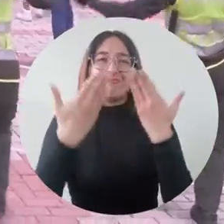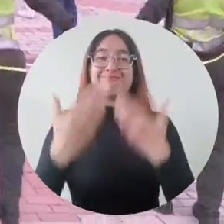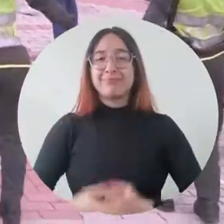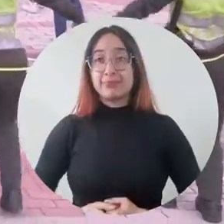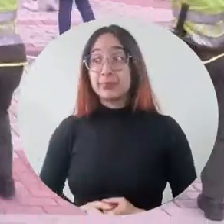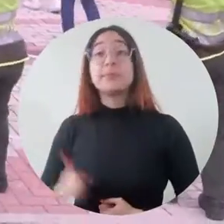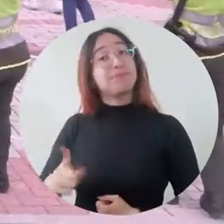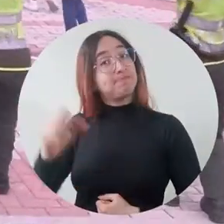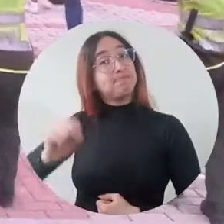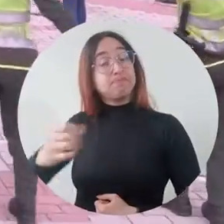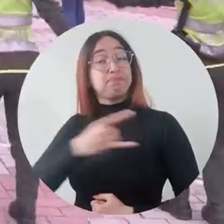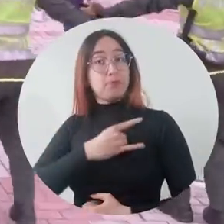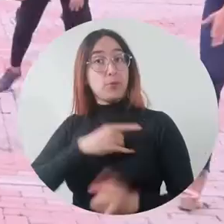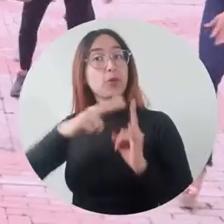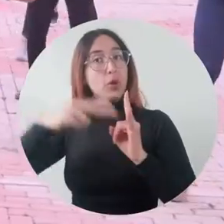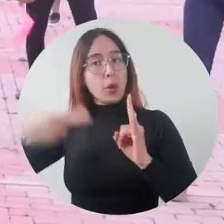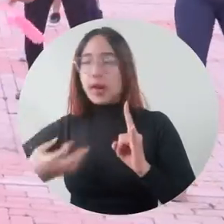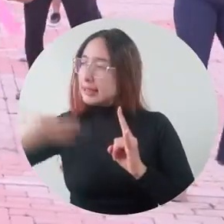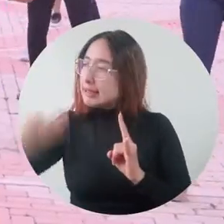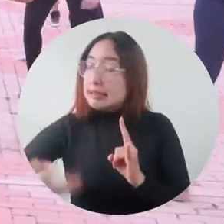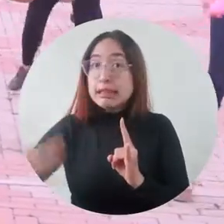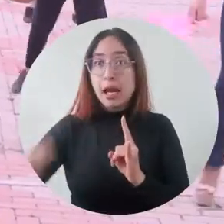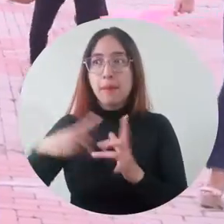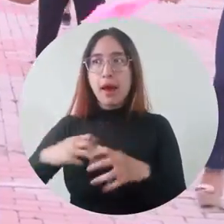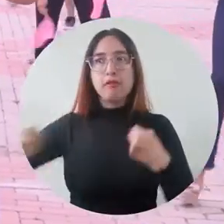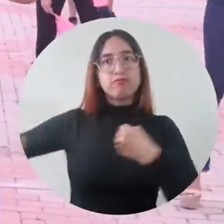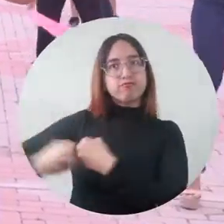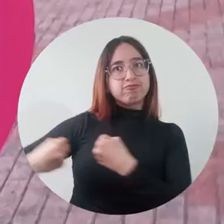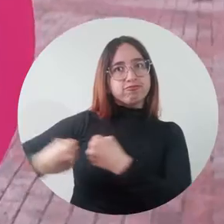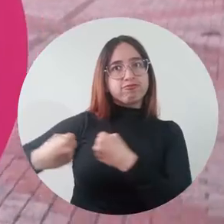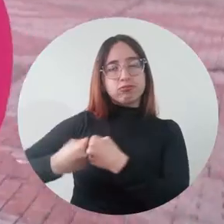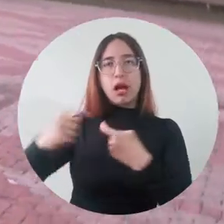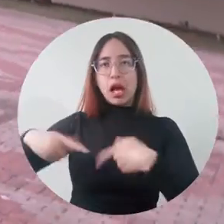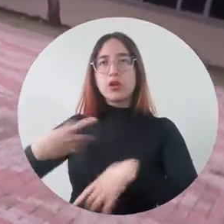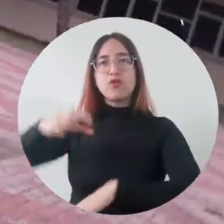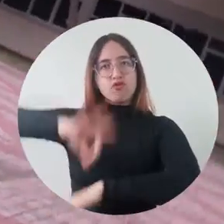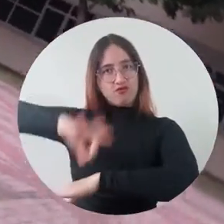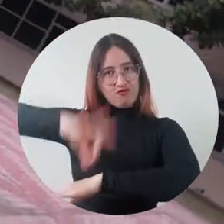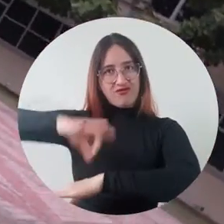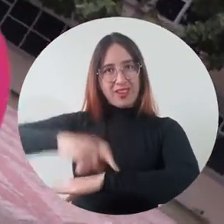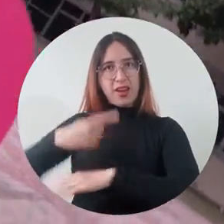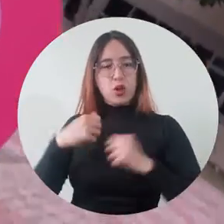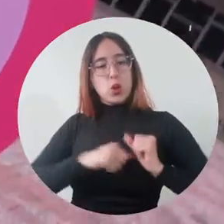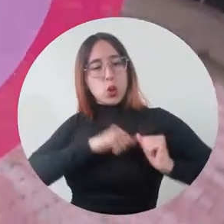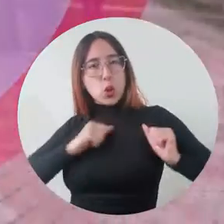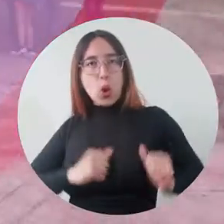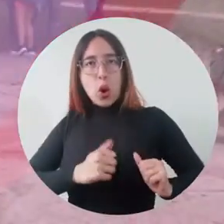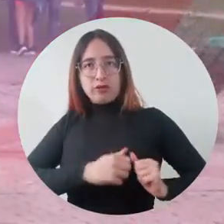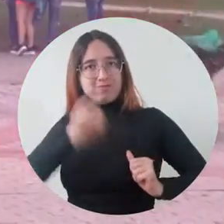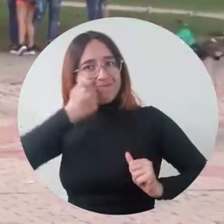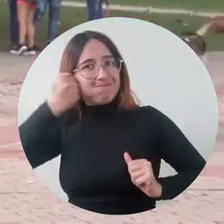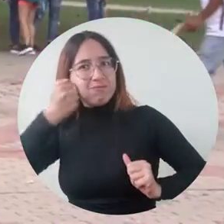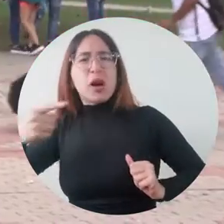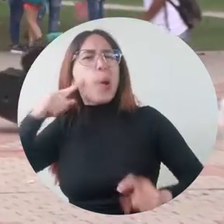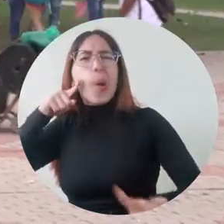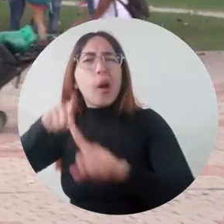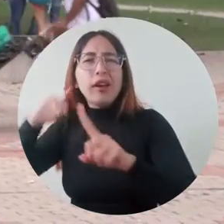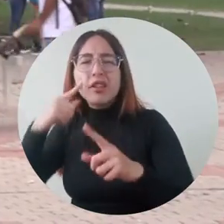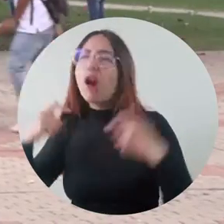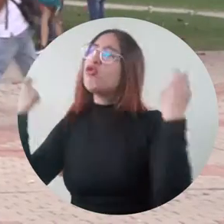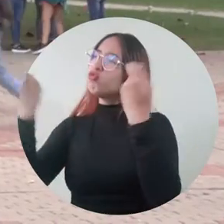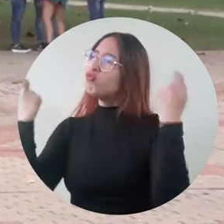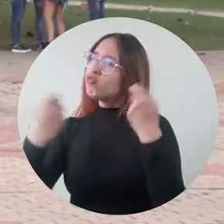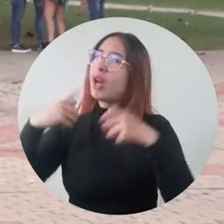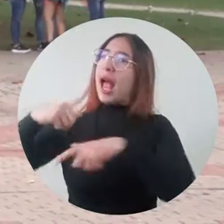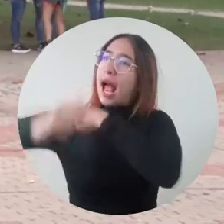bueno la universidad magdalena siempre trabaja en conjunto con la fundación corazón rosa y osos estamos trabajando todos los años para poder hacer concientización